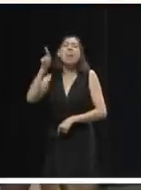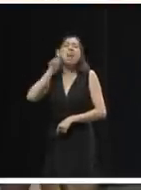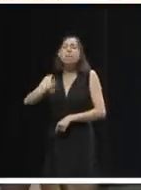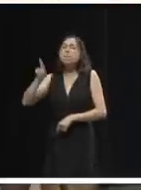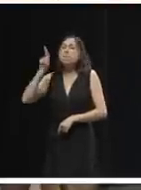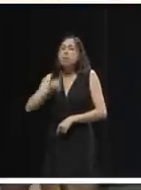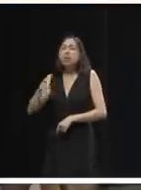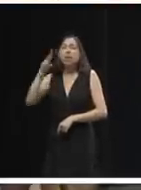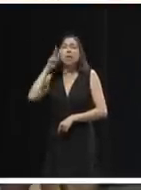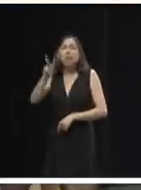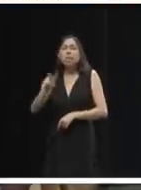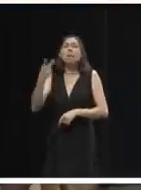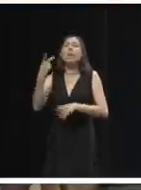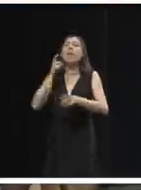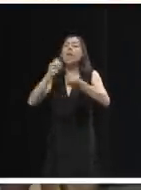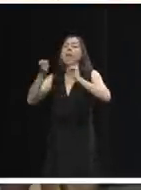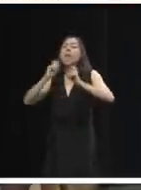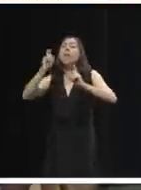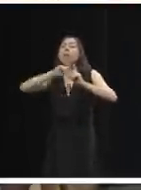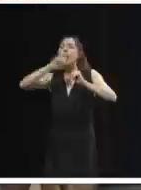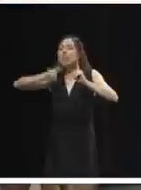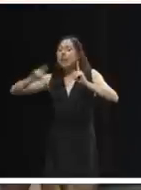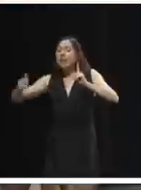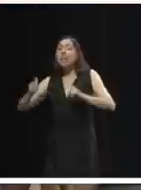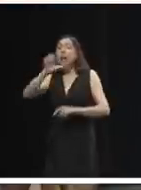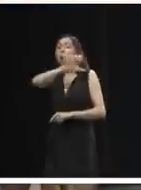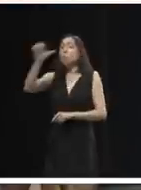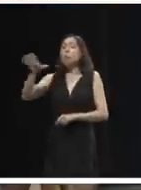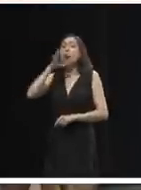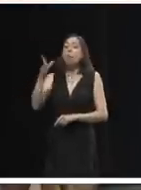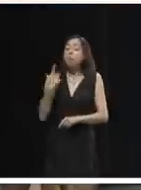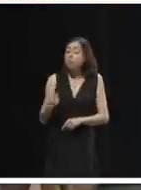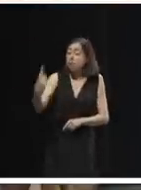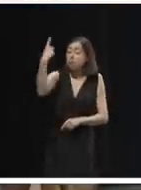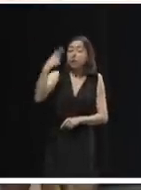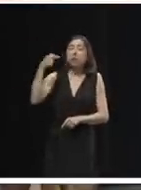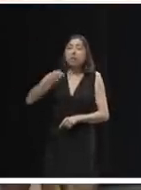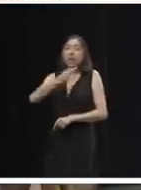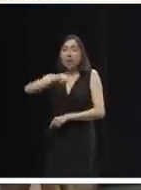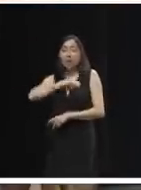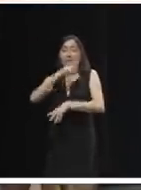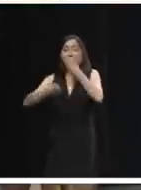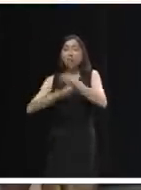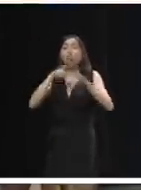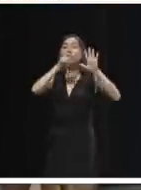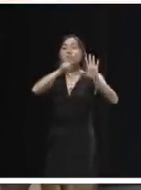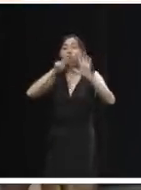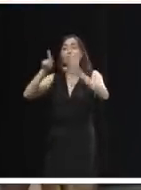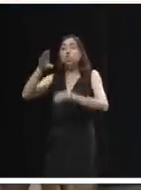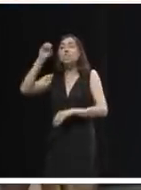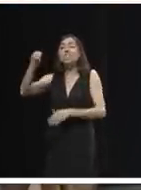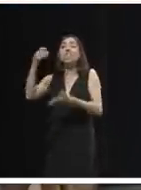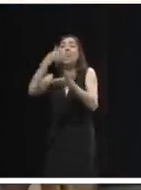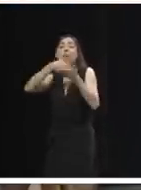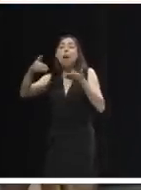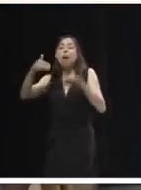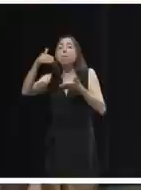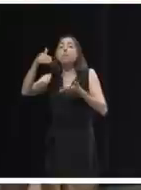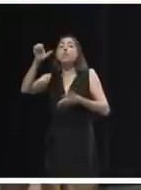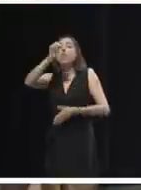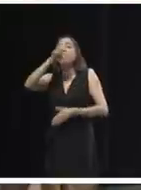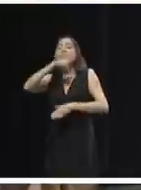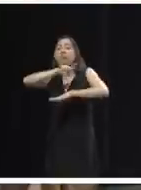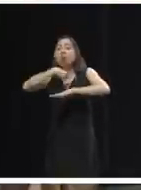las estadísticas europeas. Por primera vez España está haciendo 660 millones de horas a la semana, a